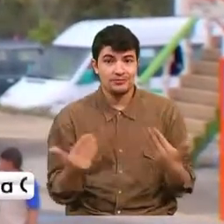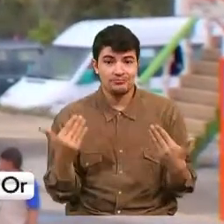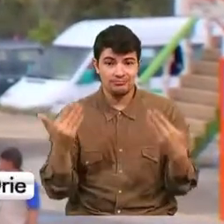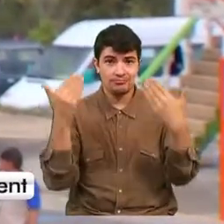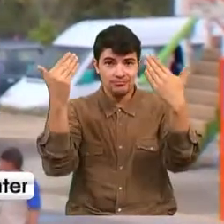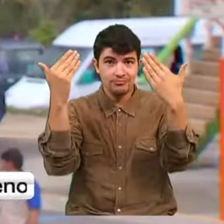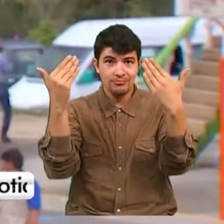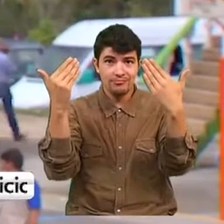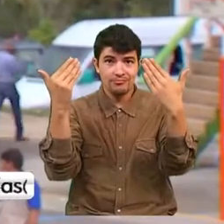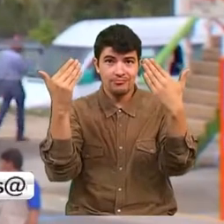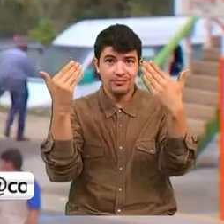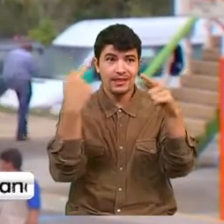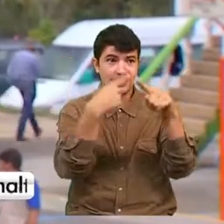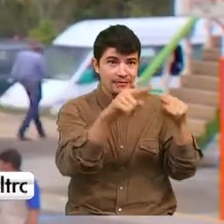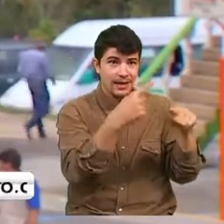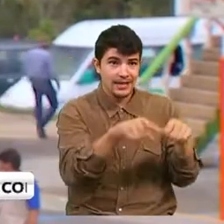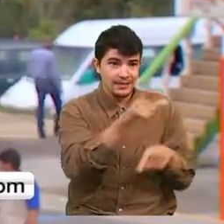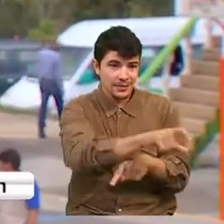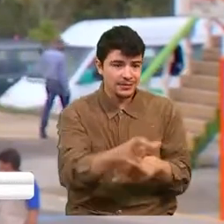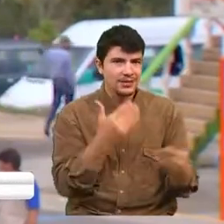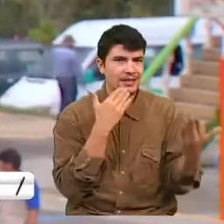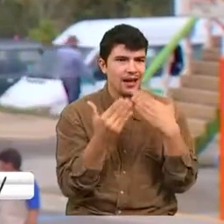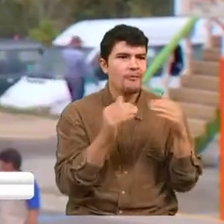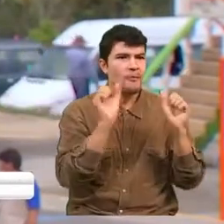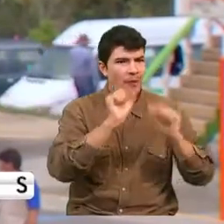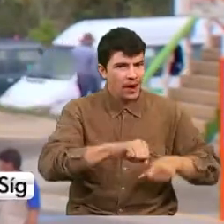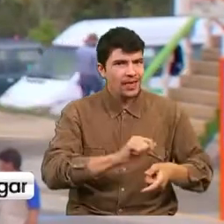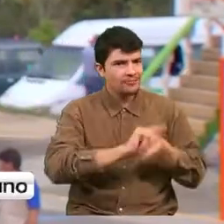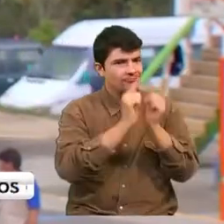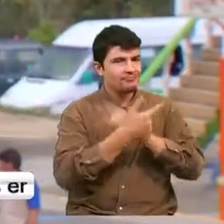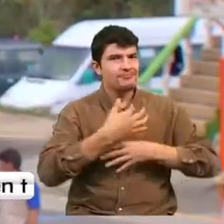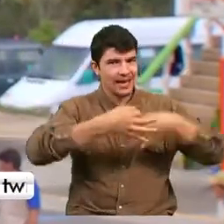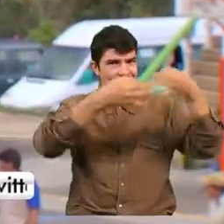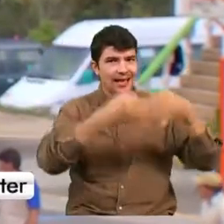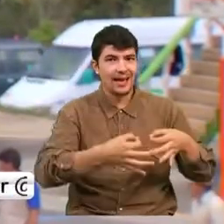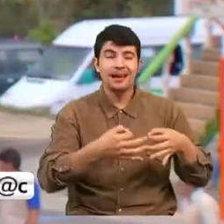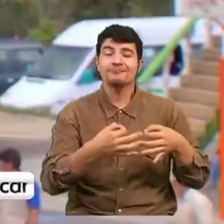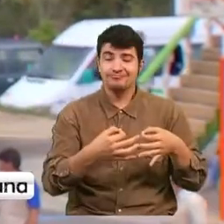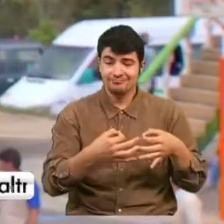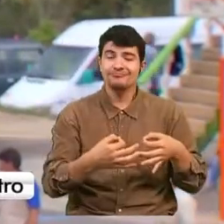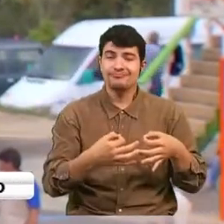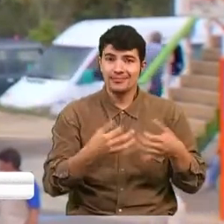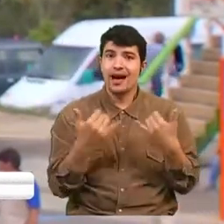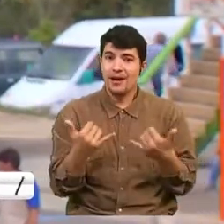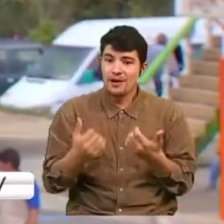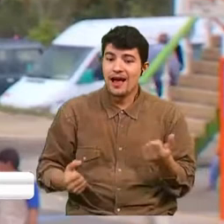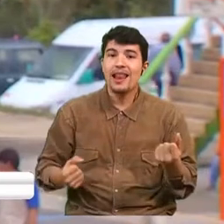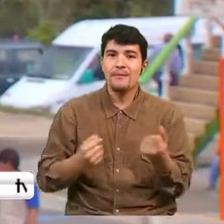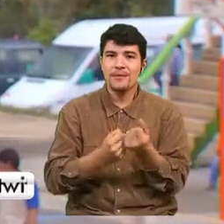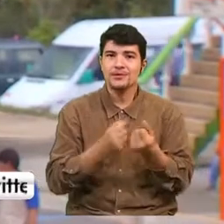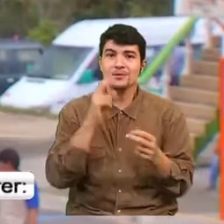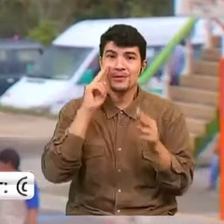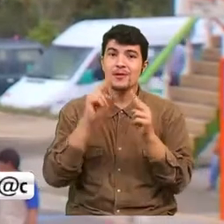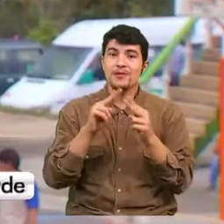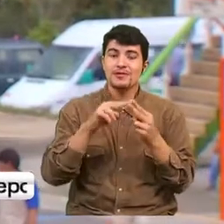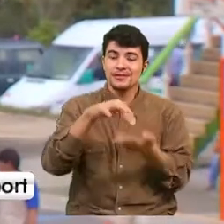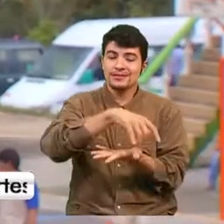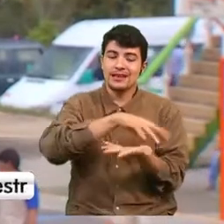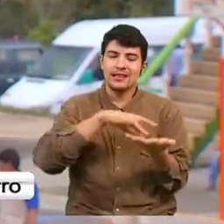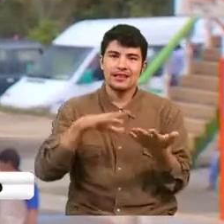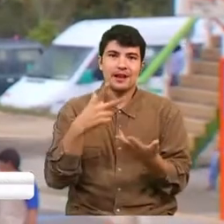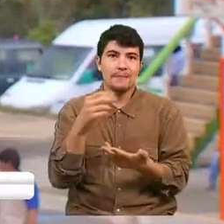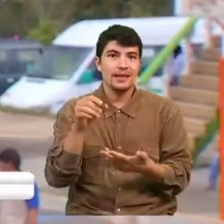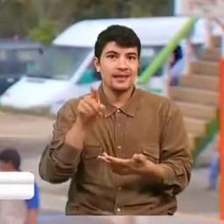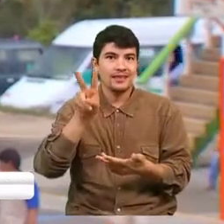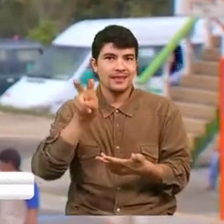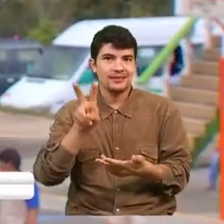de muchos campesinos puedan hacerse realidad. Muchos sueños se están haciendo realidad con esta Expedición Santander 2017,